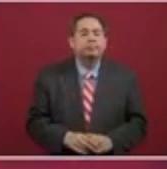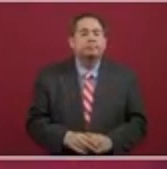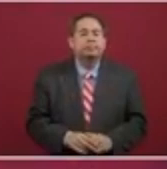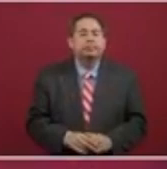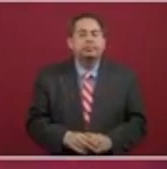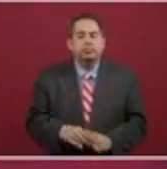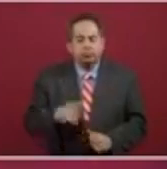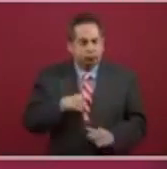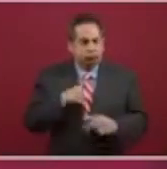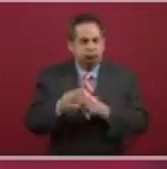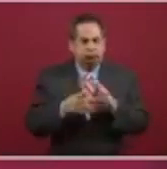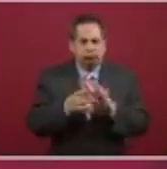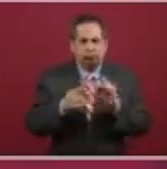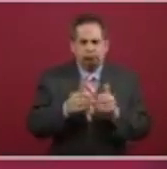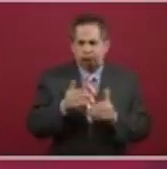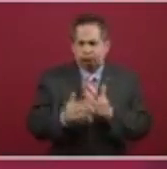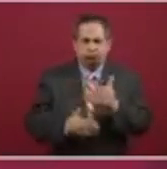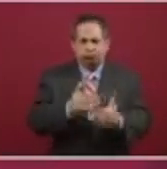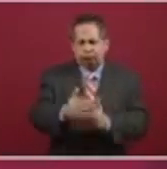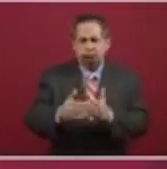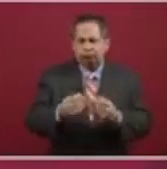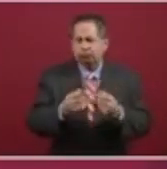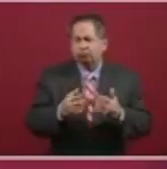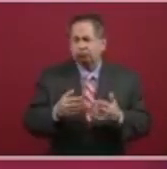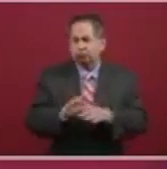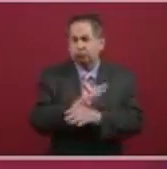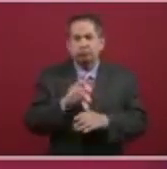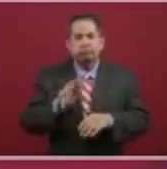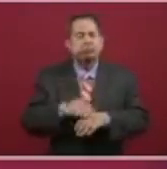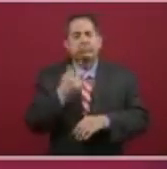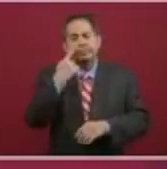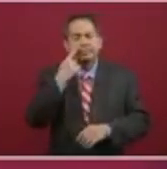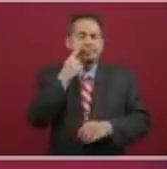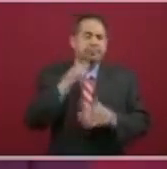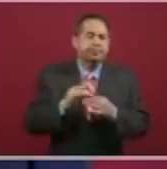Y yo estoy seguro que vamos a avanzar mucho, porque